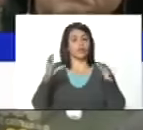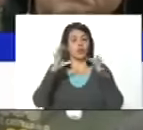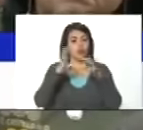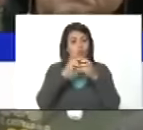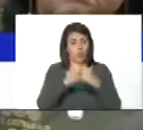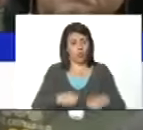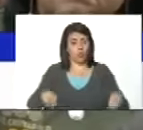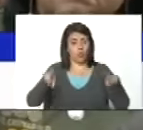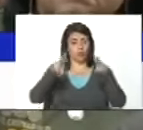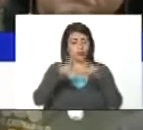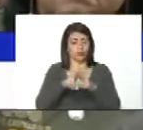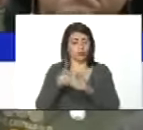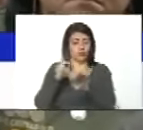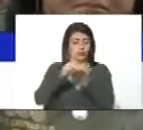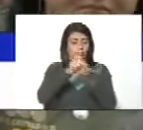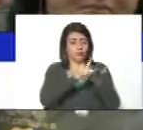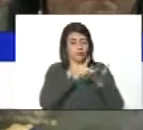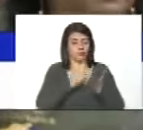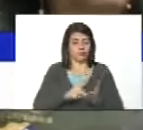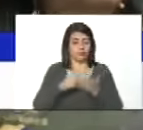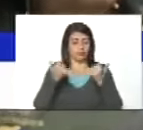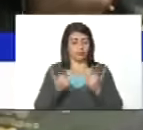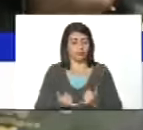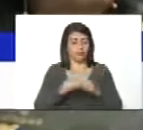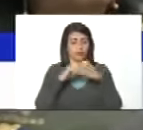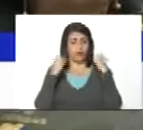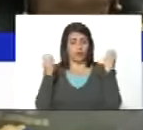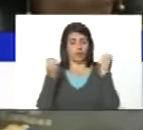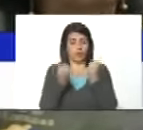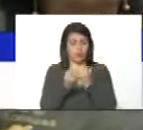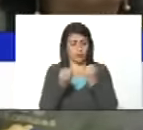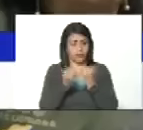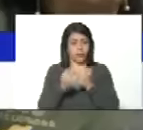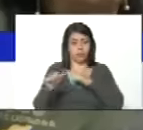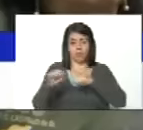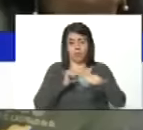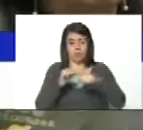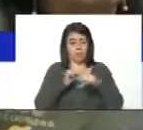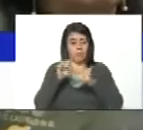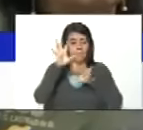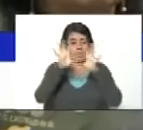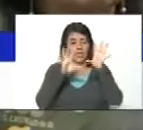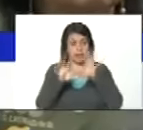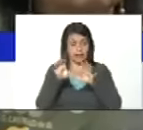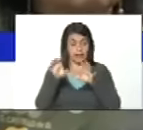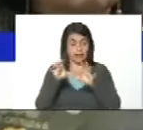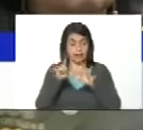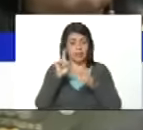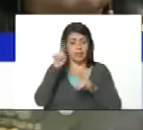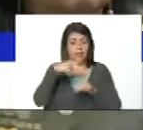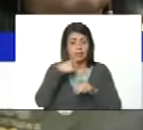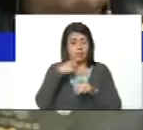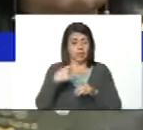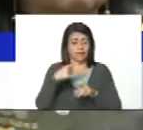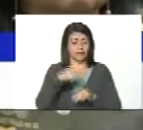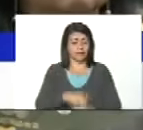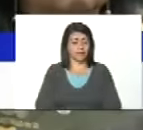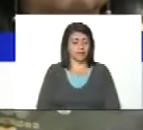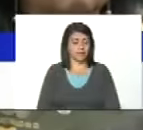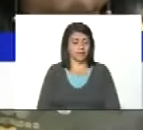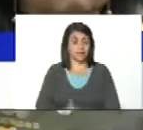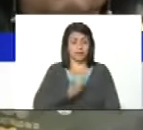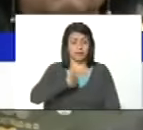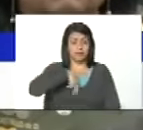Unidas y también una participación activa en el organismo del Movimiento de Países No alineados. También, bueno,